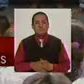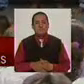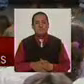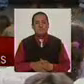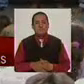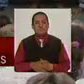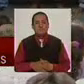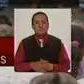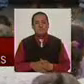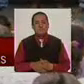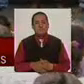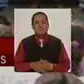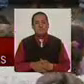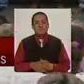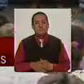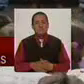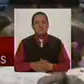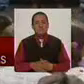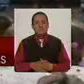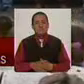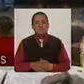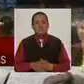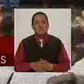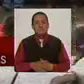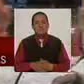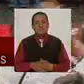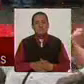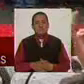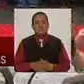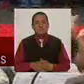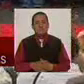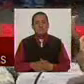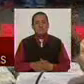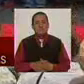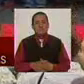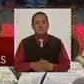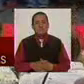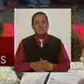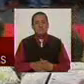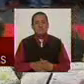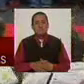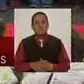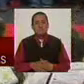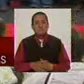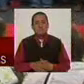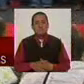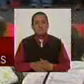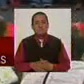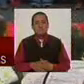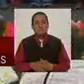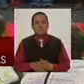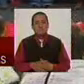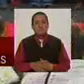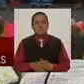sektikashinta kura munu uwega batimi, ina apuhi taota muasante.